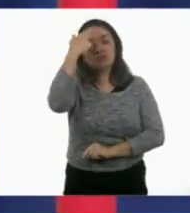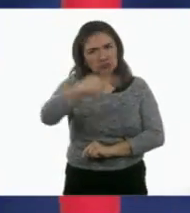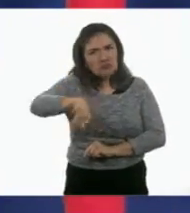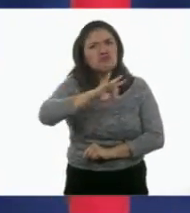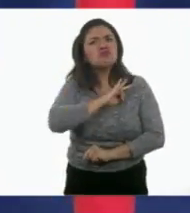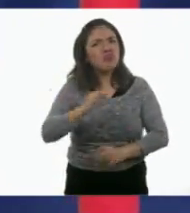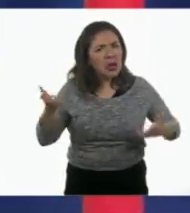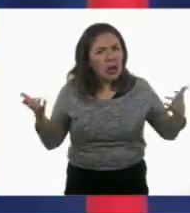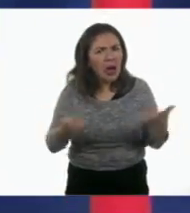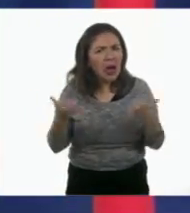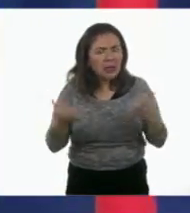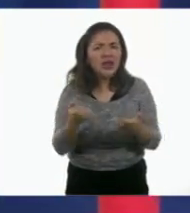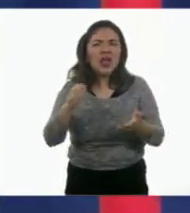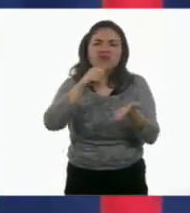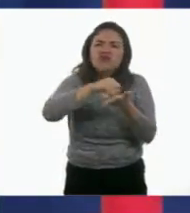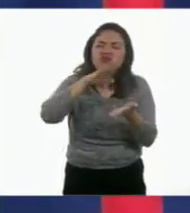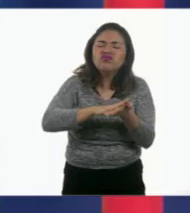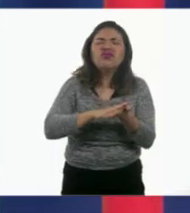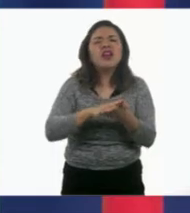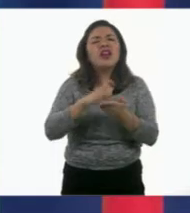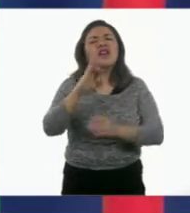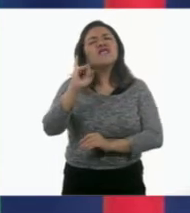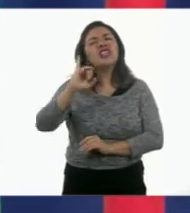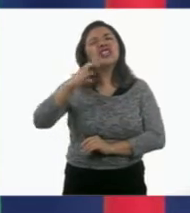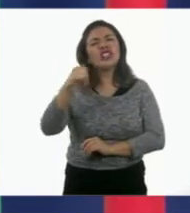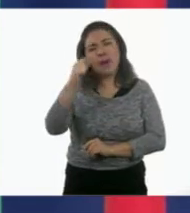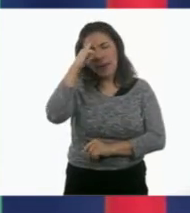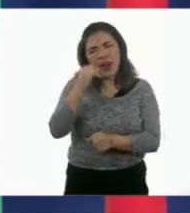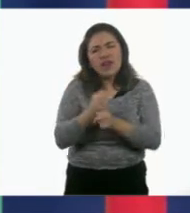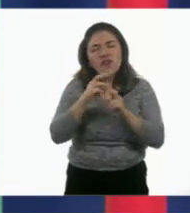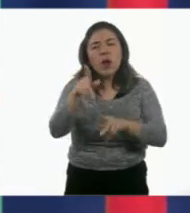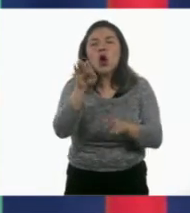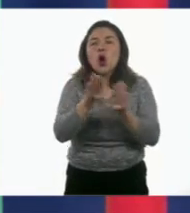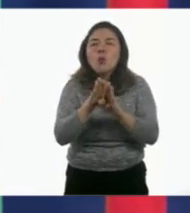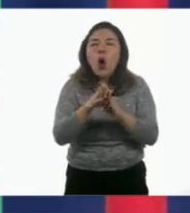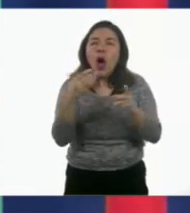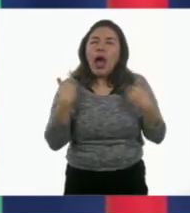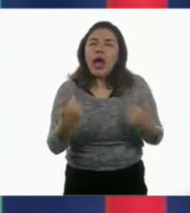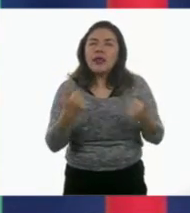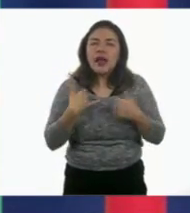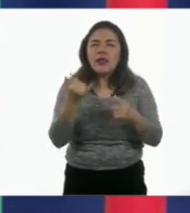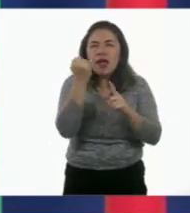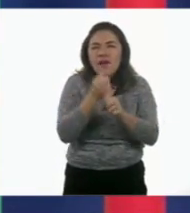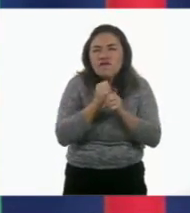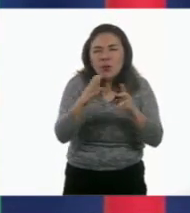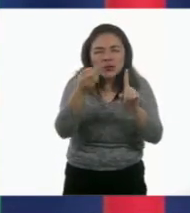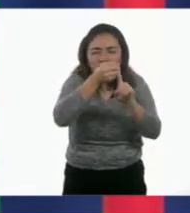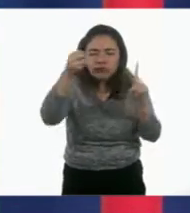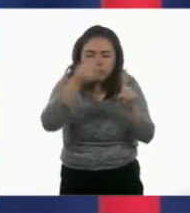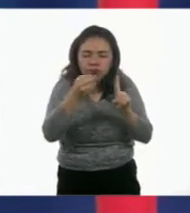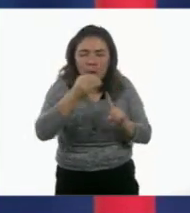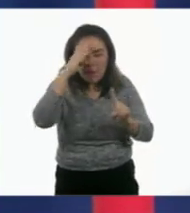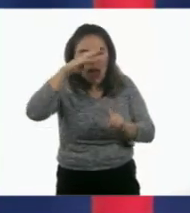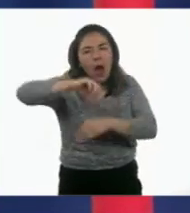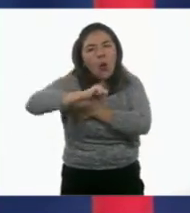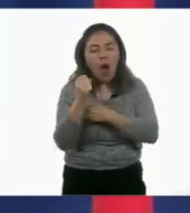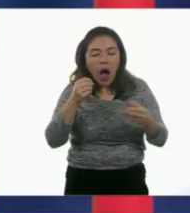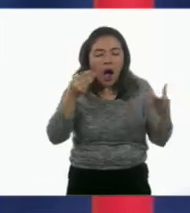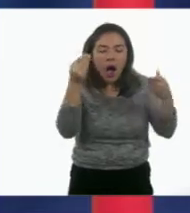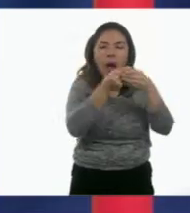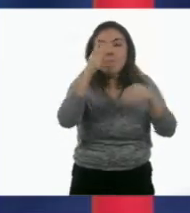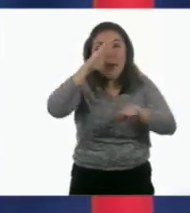podemos realizar notas y fichas informativas para organizar nuestra información más relevante.